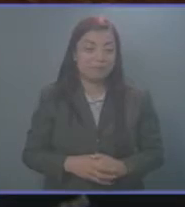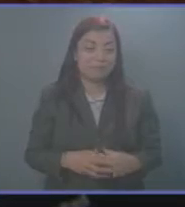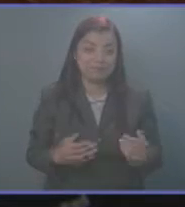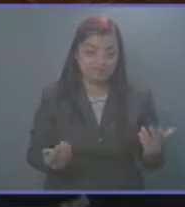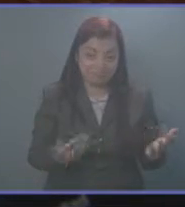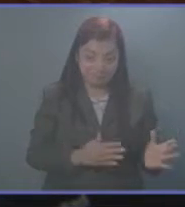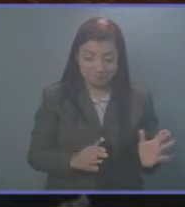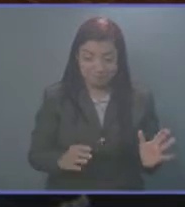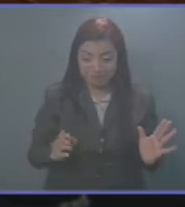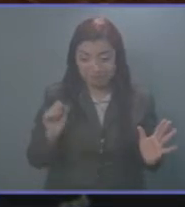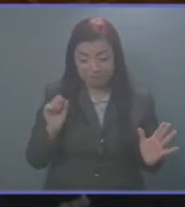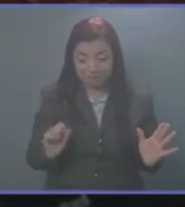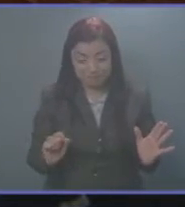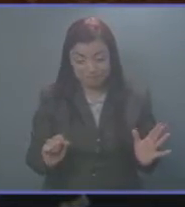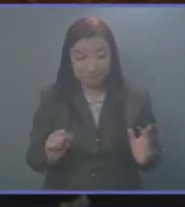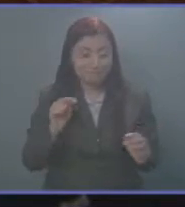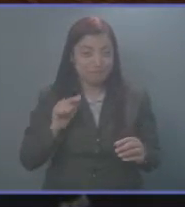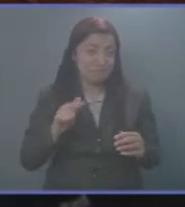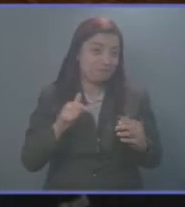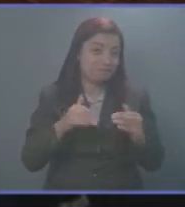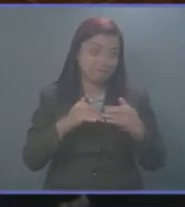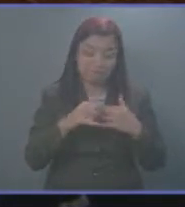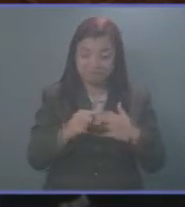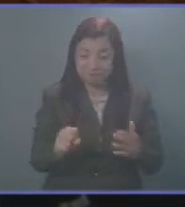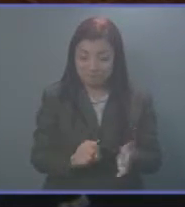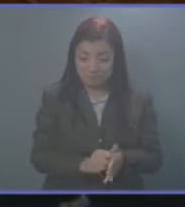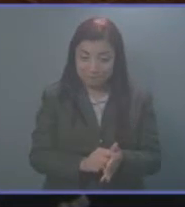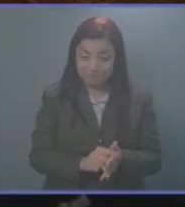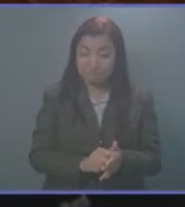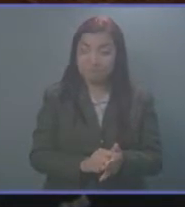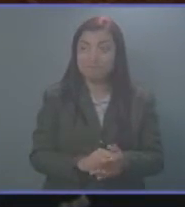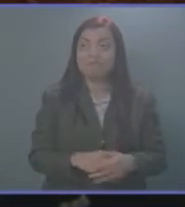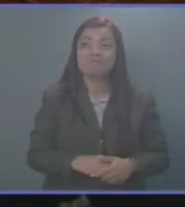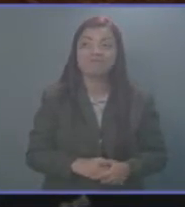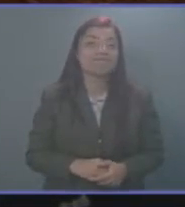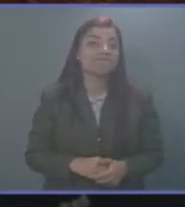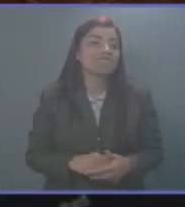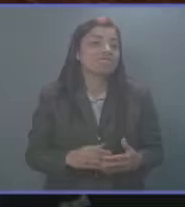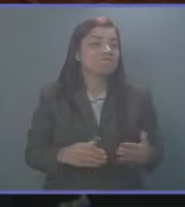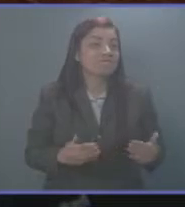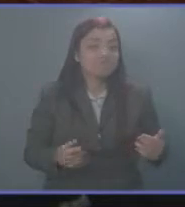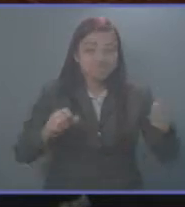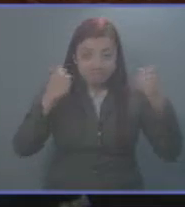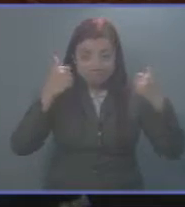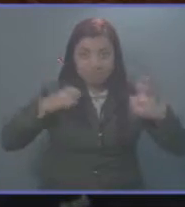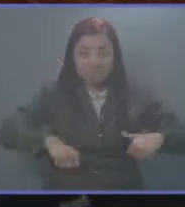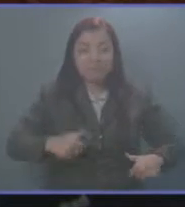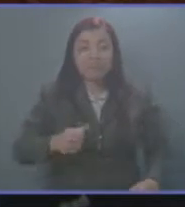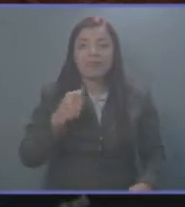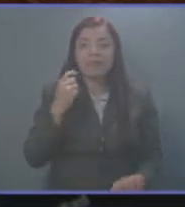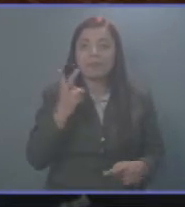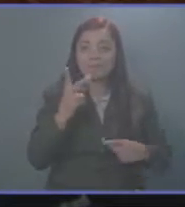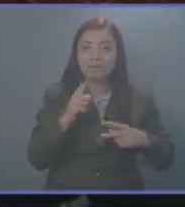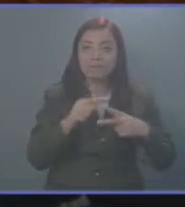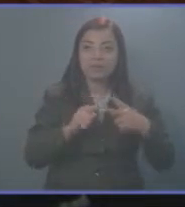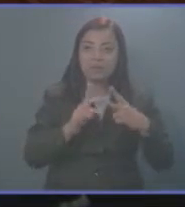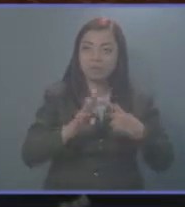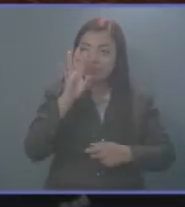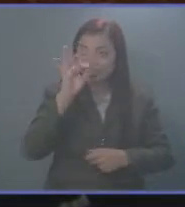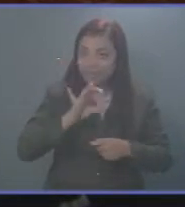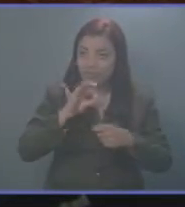Además, en esta misma Asamblea Legislativa fue que se aprobó en dos distintas